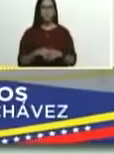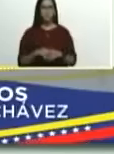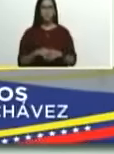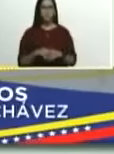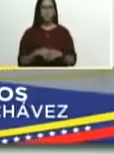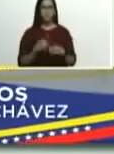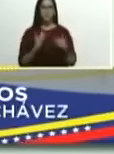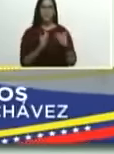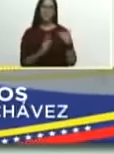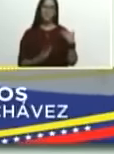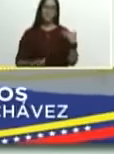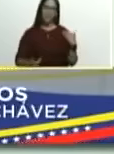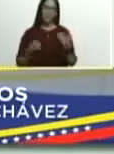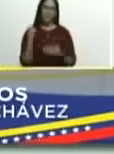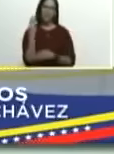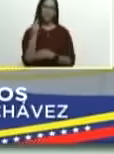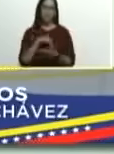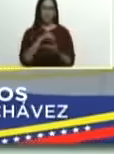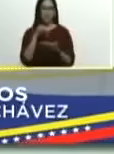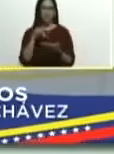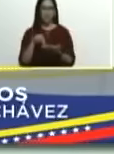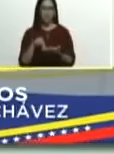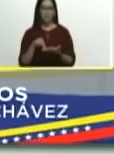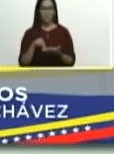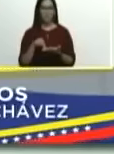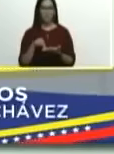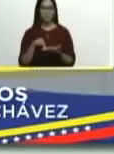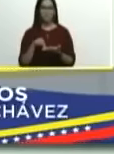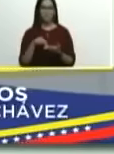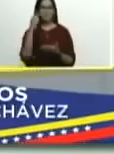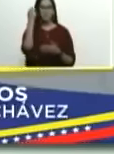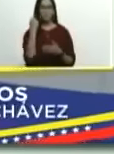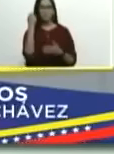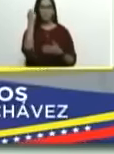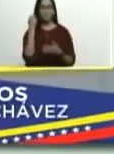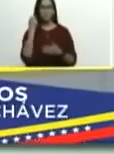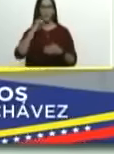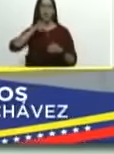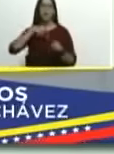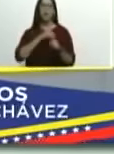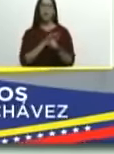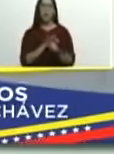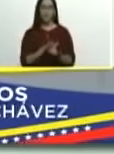el presidente de la Asamblea Nacional, diputado Jorge Rodríguez,